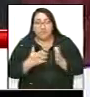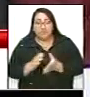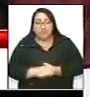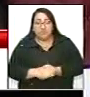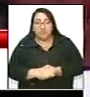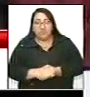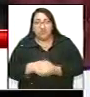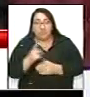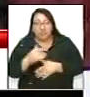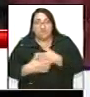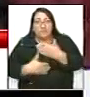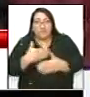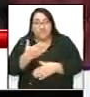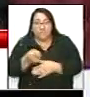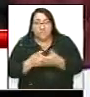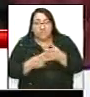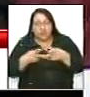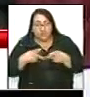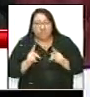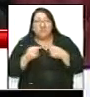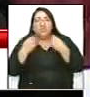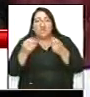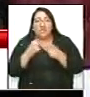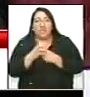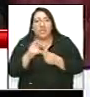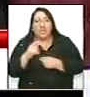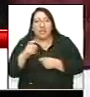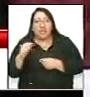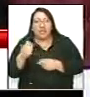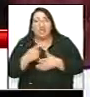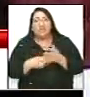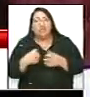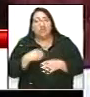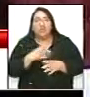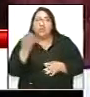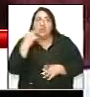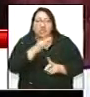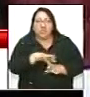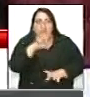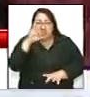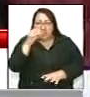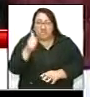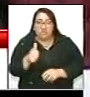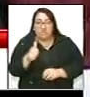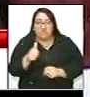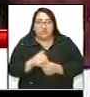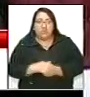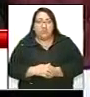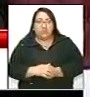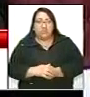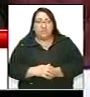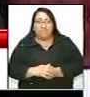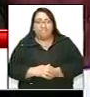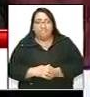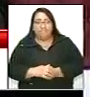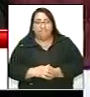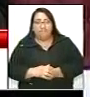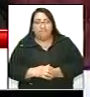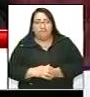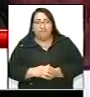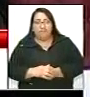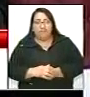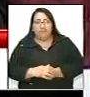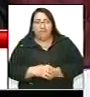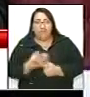un procedimiento que permita garantizar que vamos a escoger bien, ¿no? Por